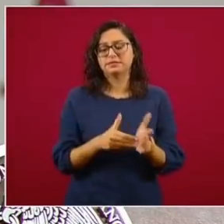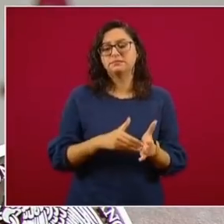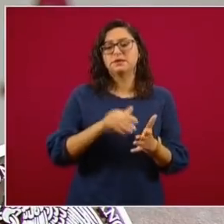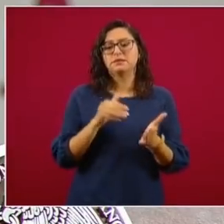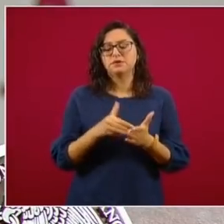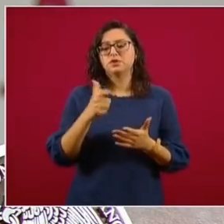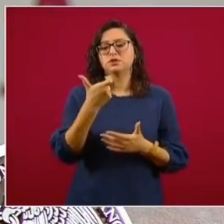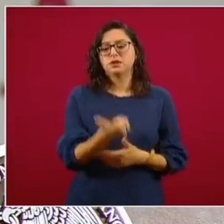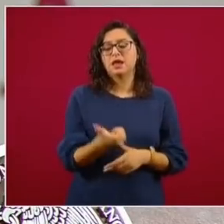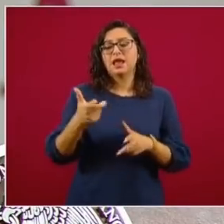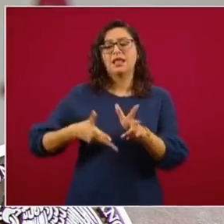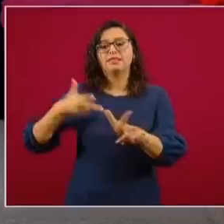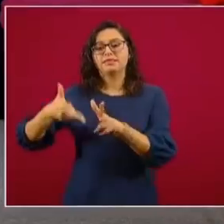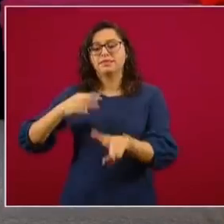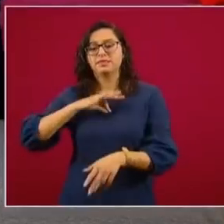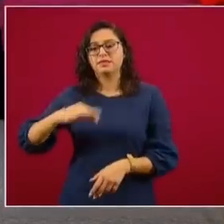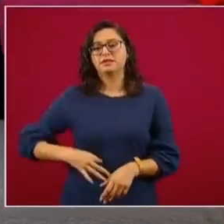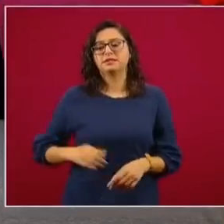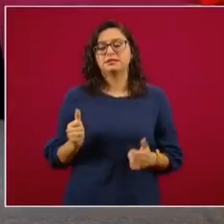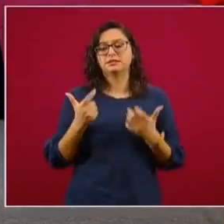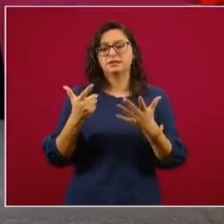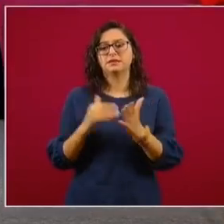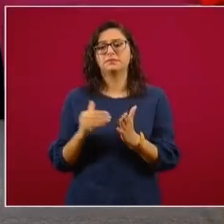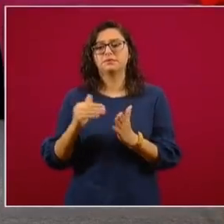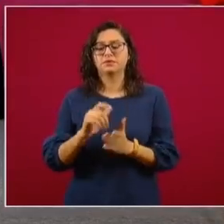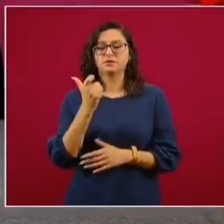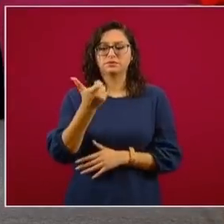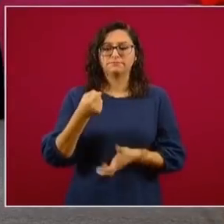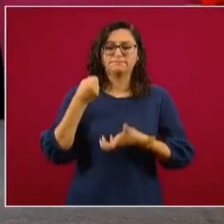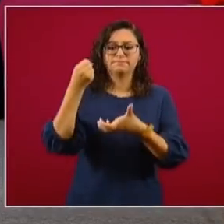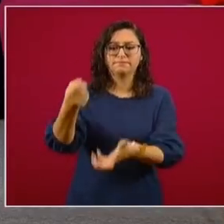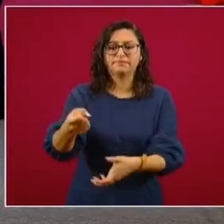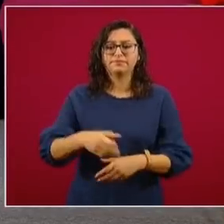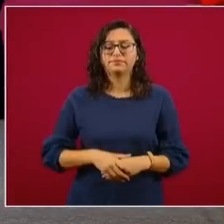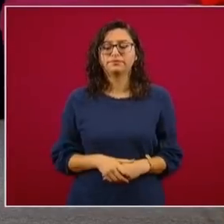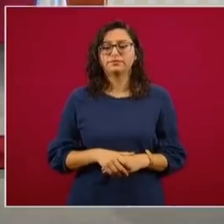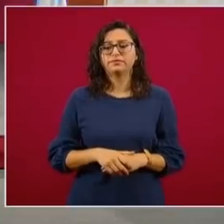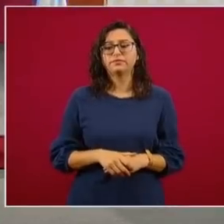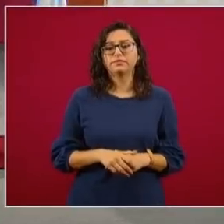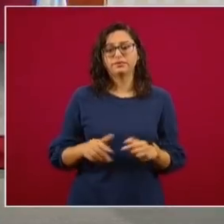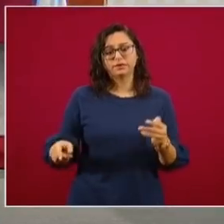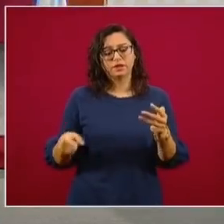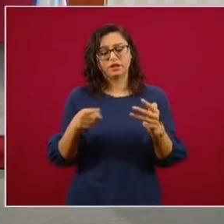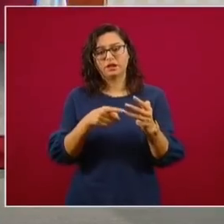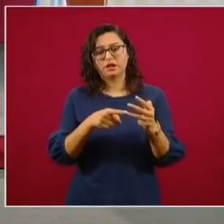interurbano México-Toluca 7,000 millones de pesos. El otro rubro es la